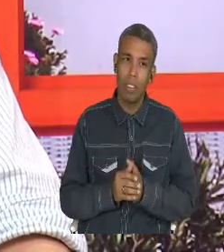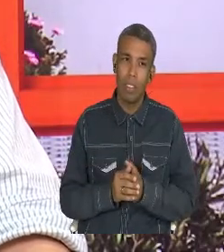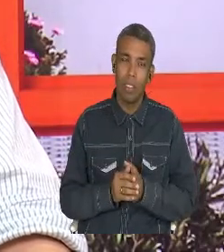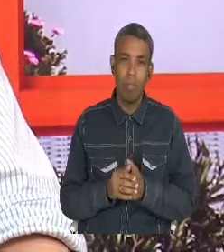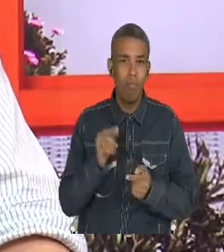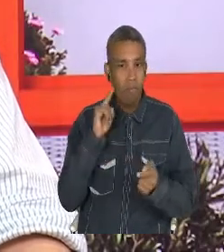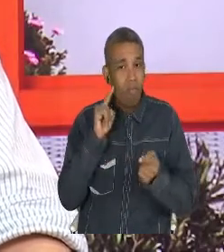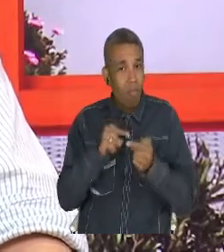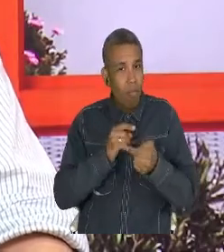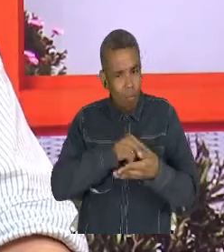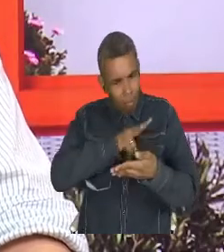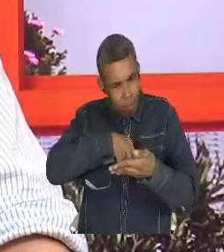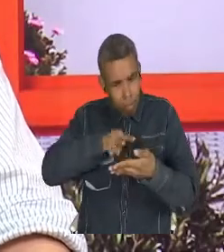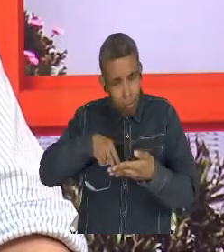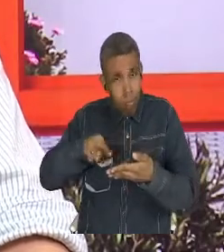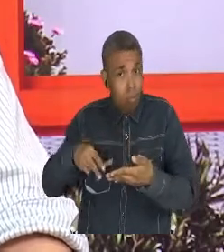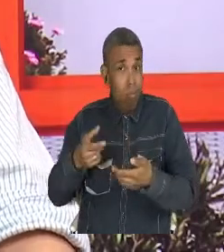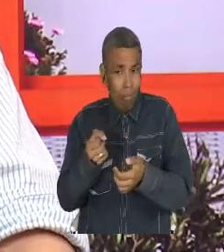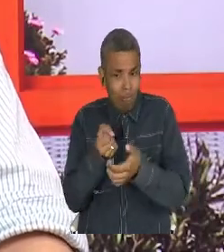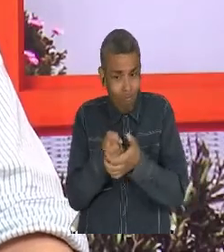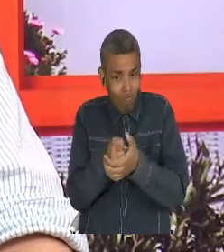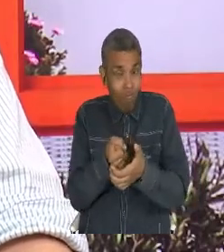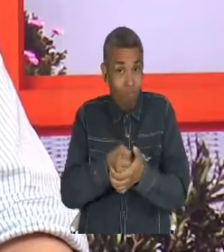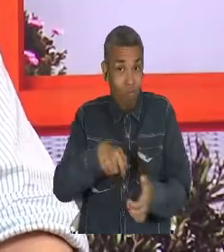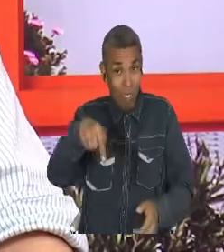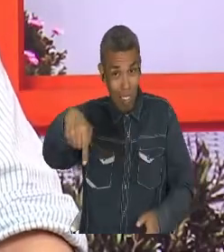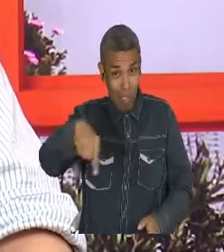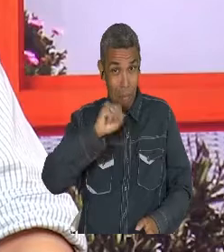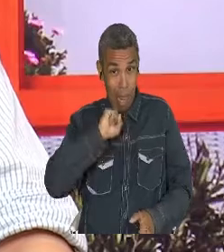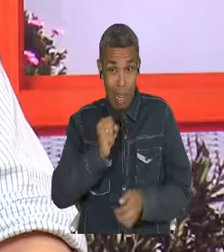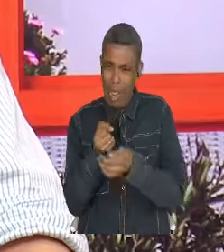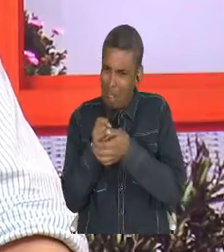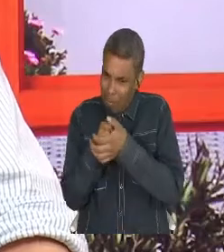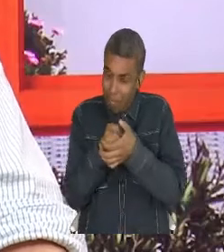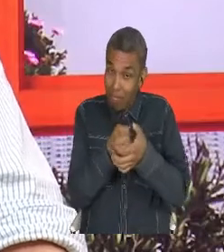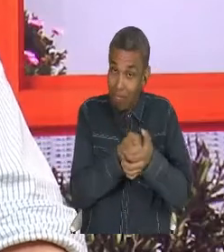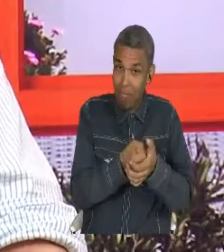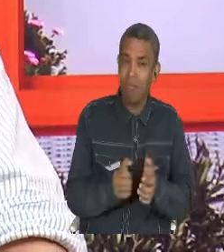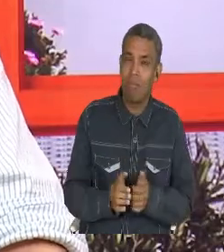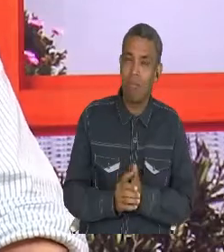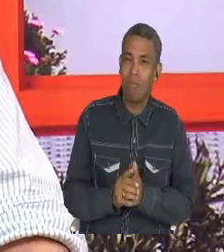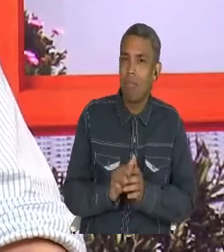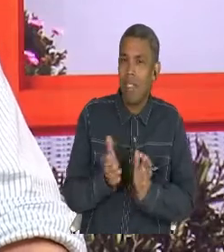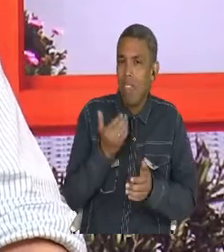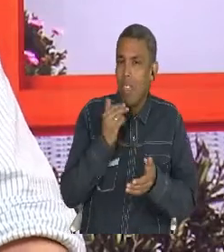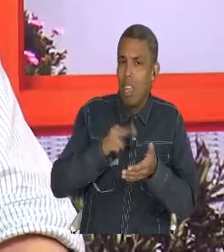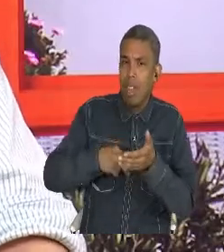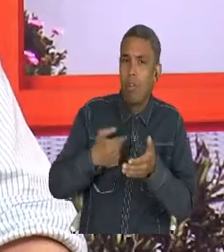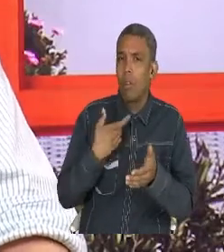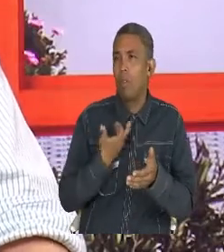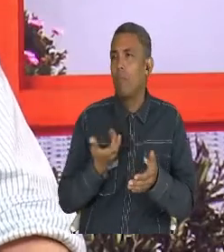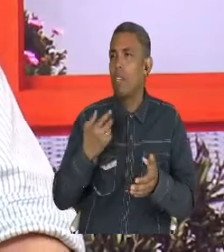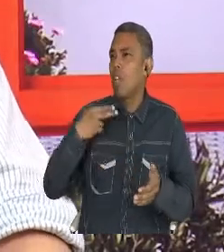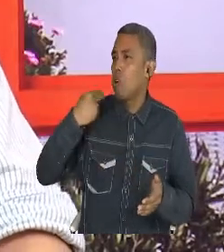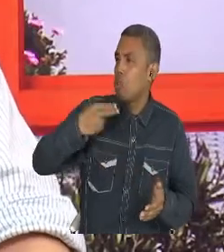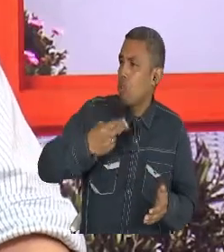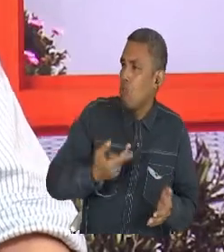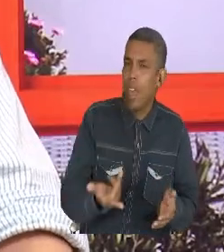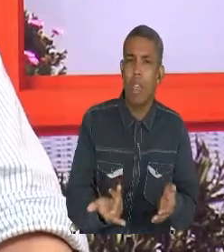busca que la gente lea, es particularmente en Barranca, donde se han articulado muchas cosas como narración oral, como cuentería, como